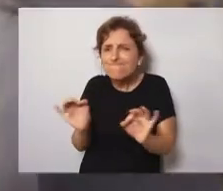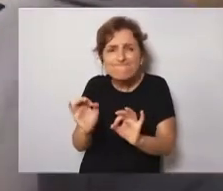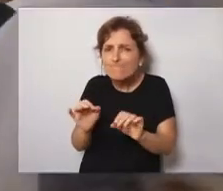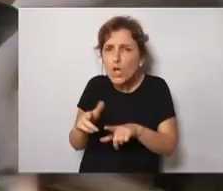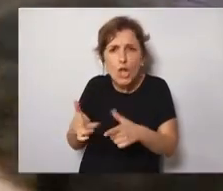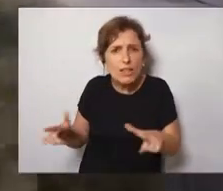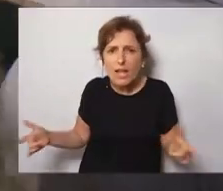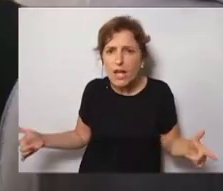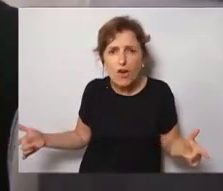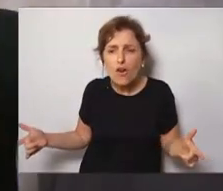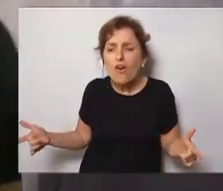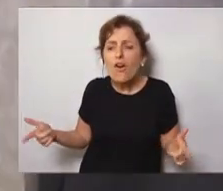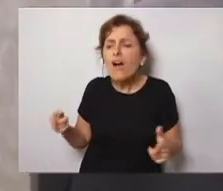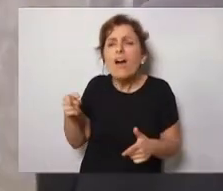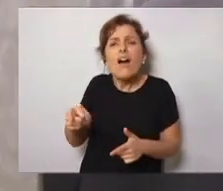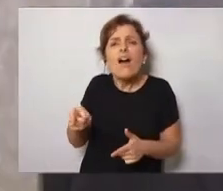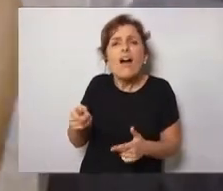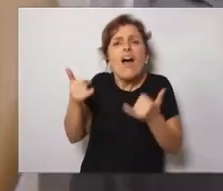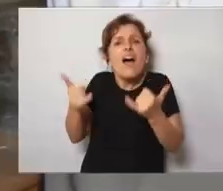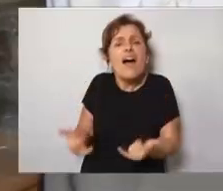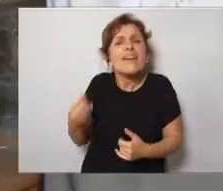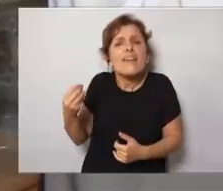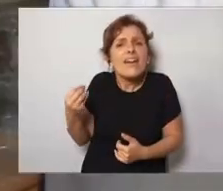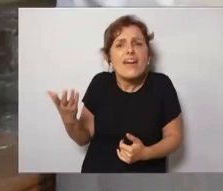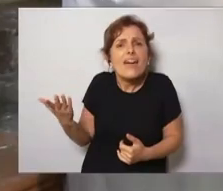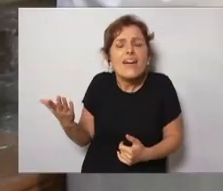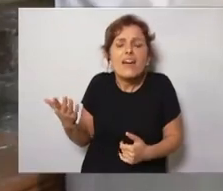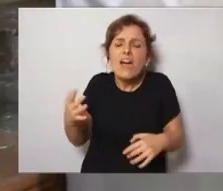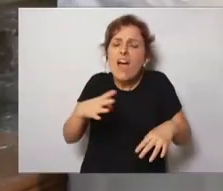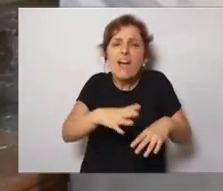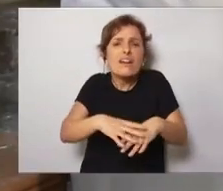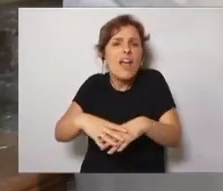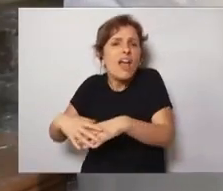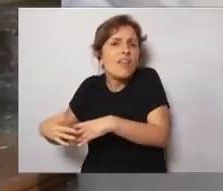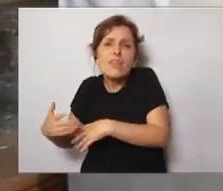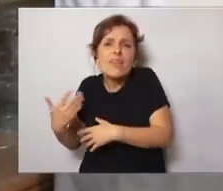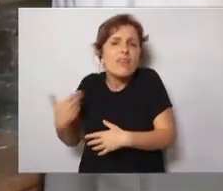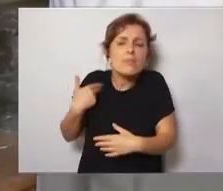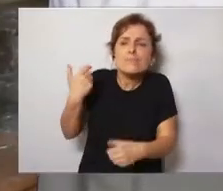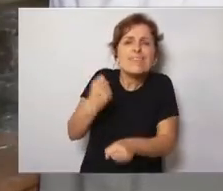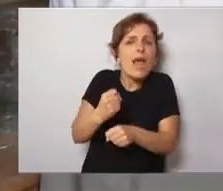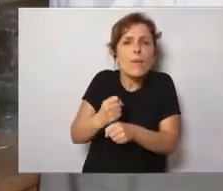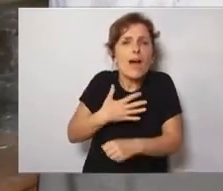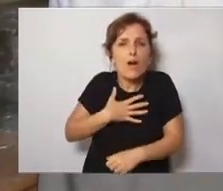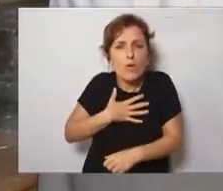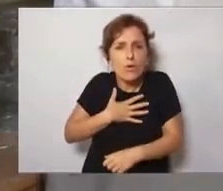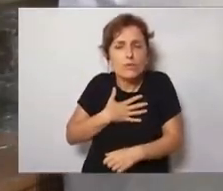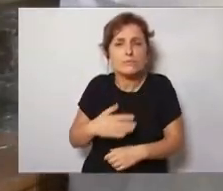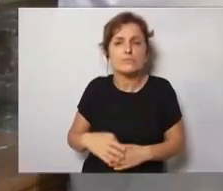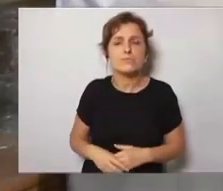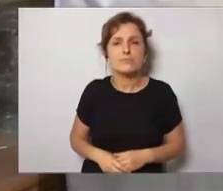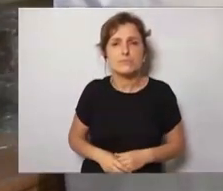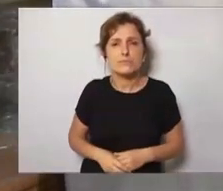recuerden que si están enfermos o imposibilitados pueden llamar a la parroquia más cercana y pedir que un